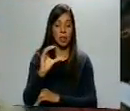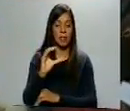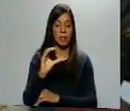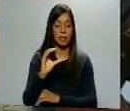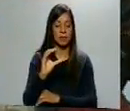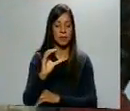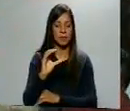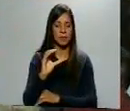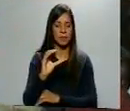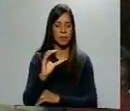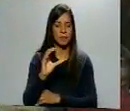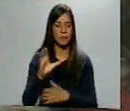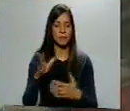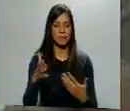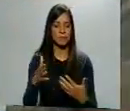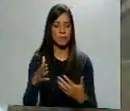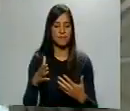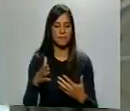a